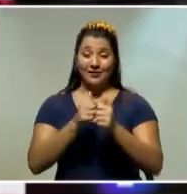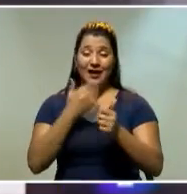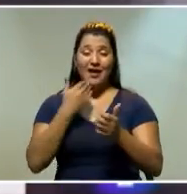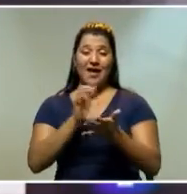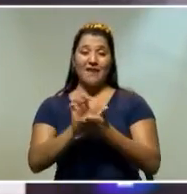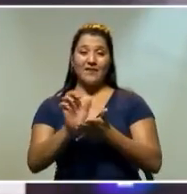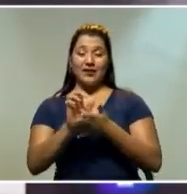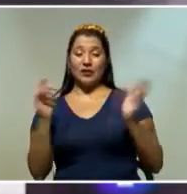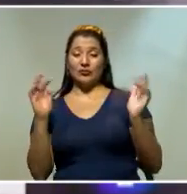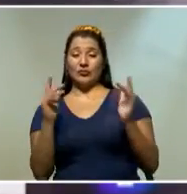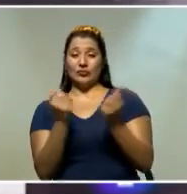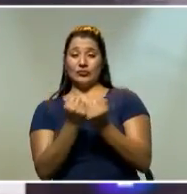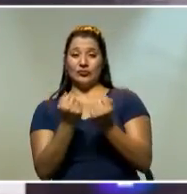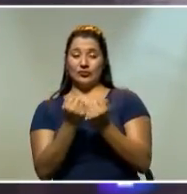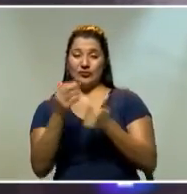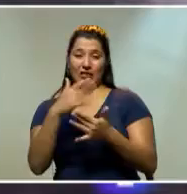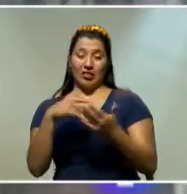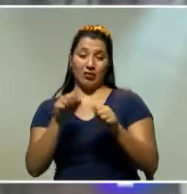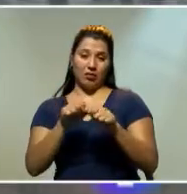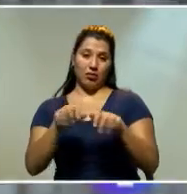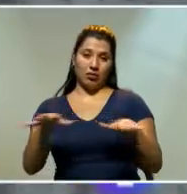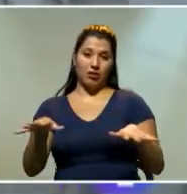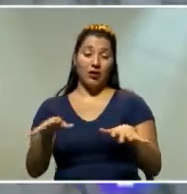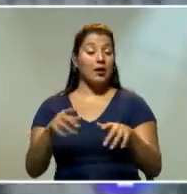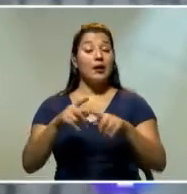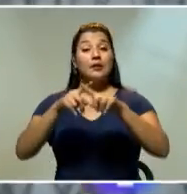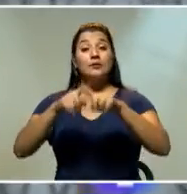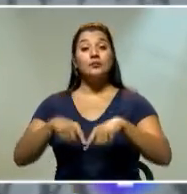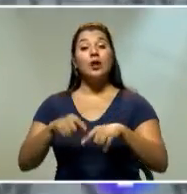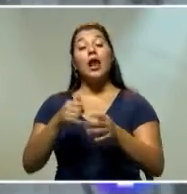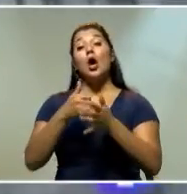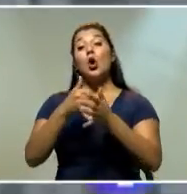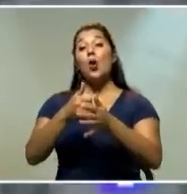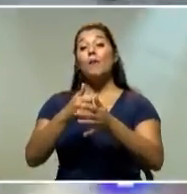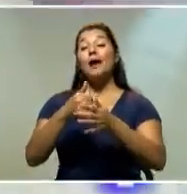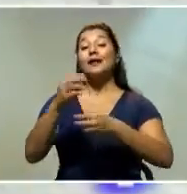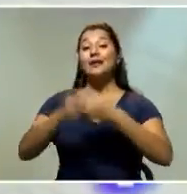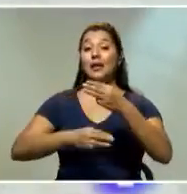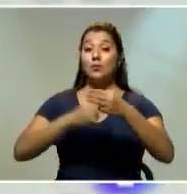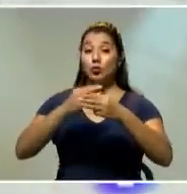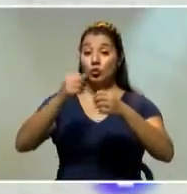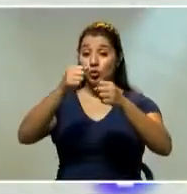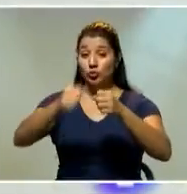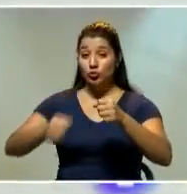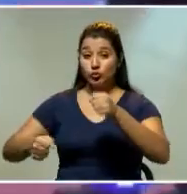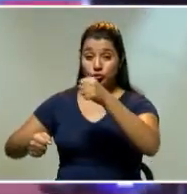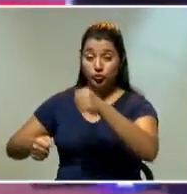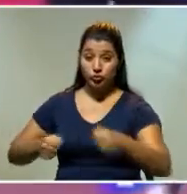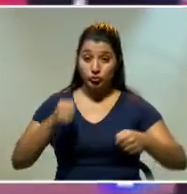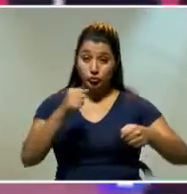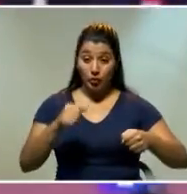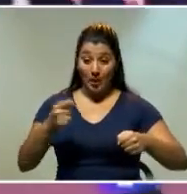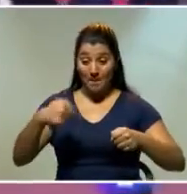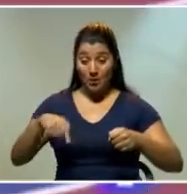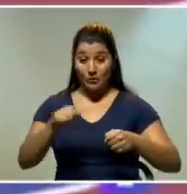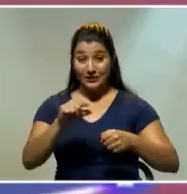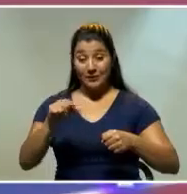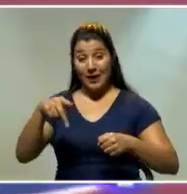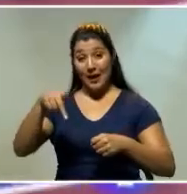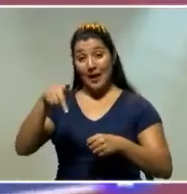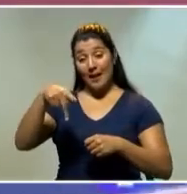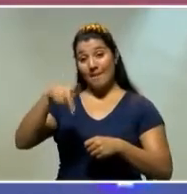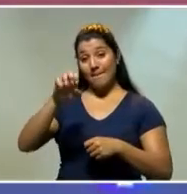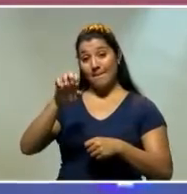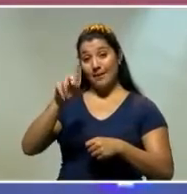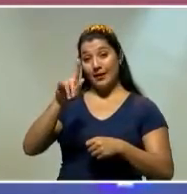gente. La epidemia provocó la cancelación de la Copa del Mundo de Esquí, prevista para la próxima semana cerca de Pekín, y los mundiales de atletismo en